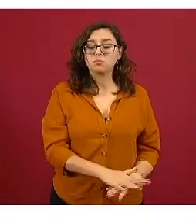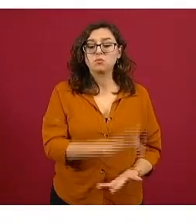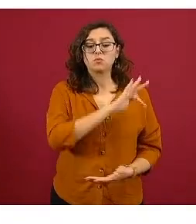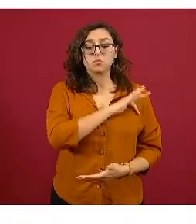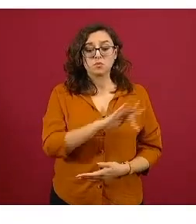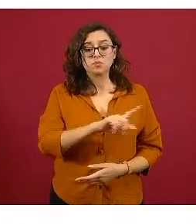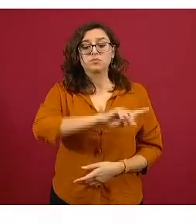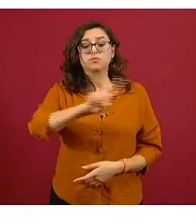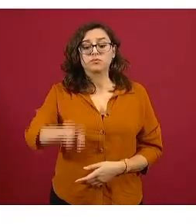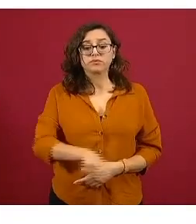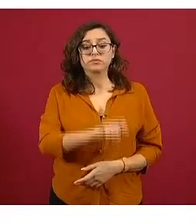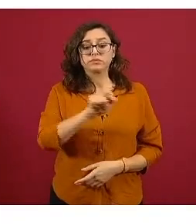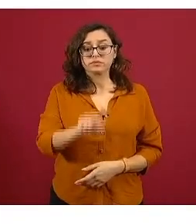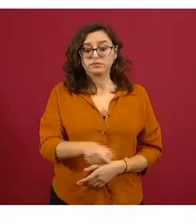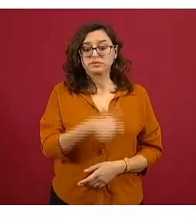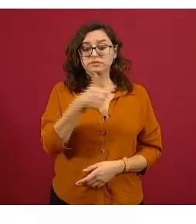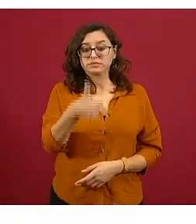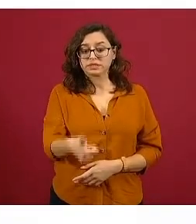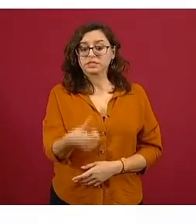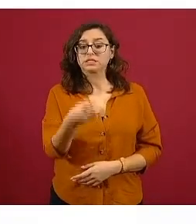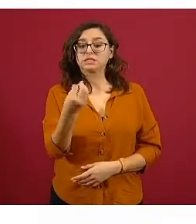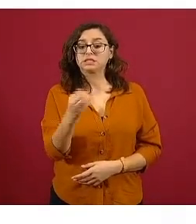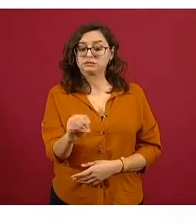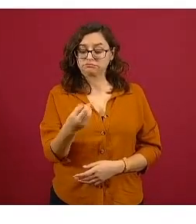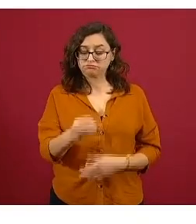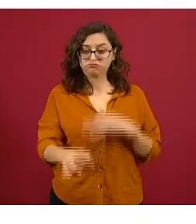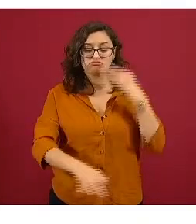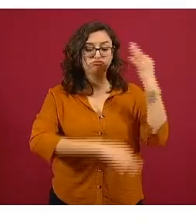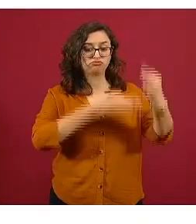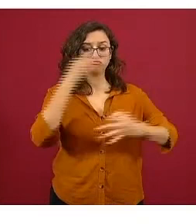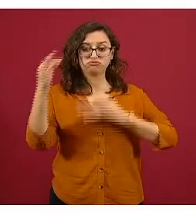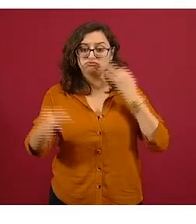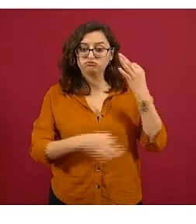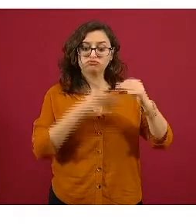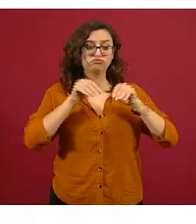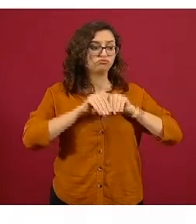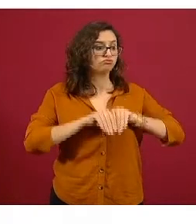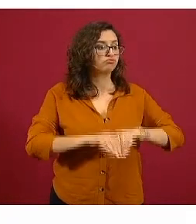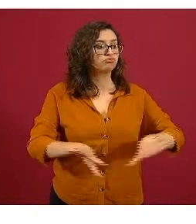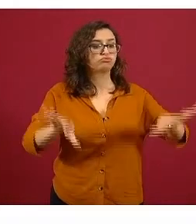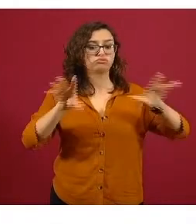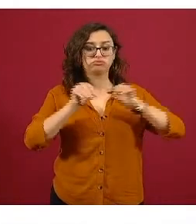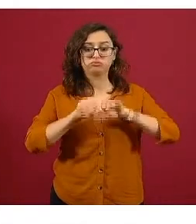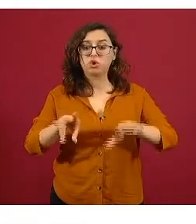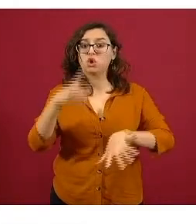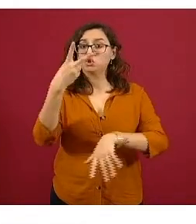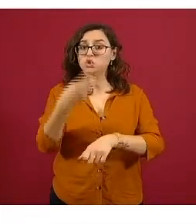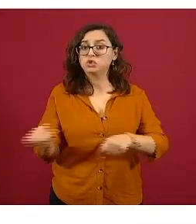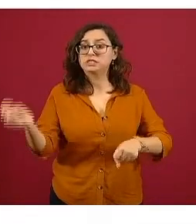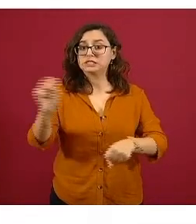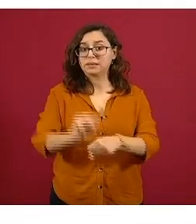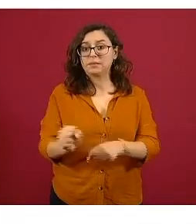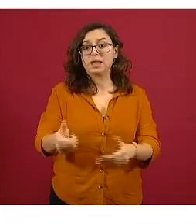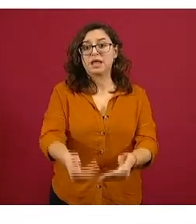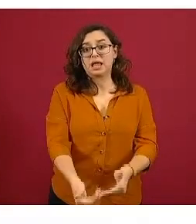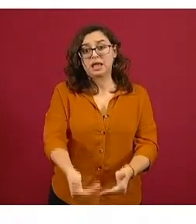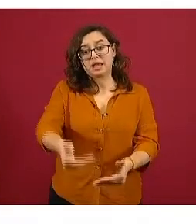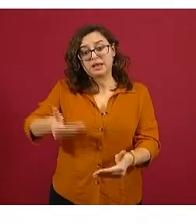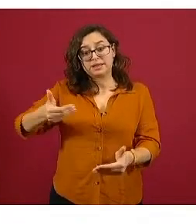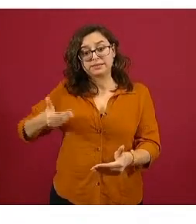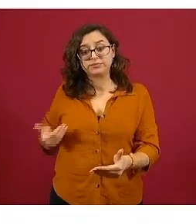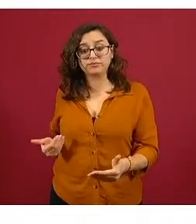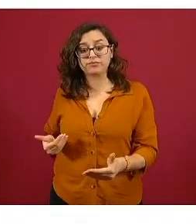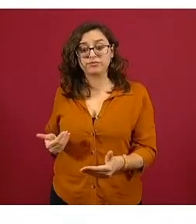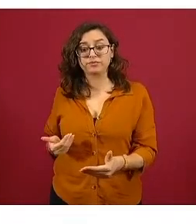octubre empezará la campaña de difusión. Esto es 2 semanas antes del